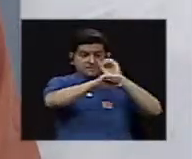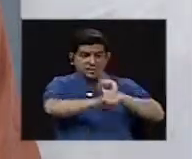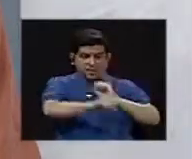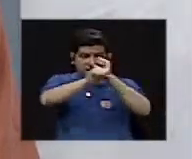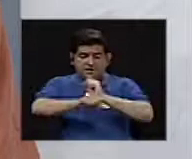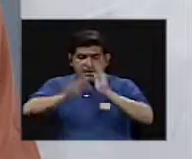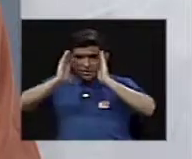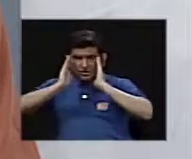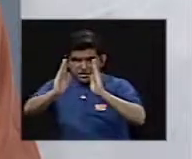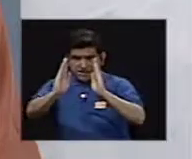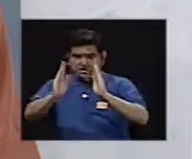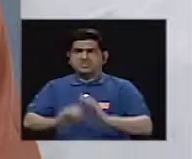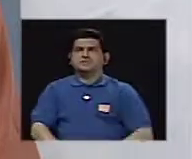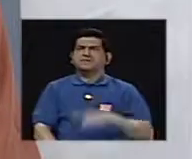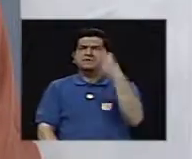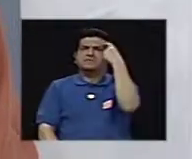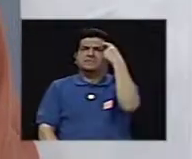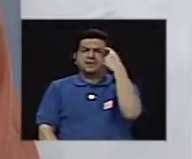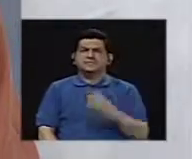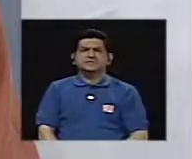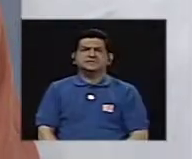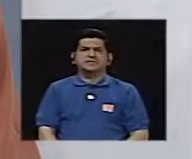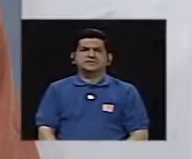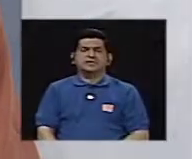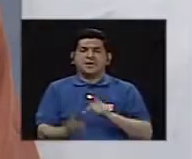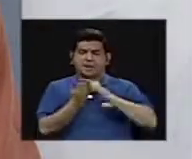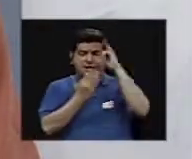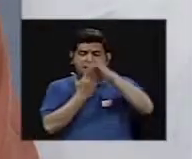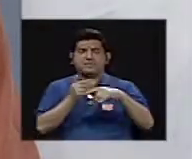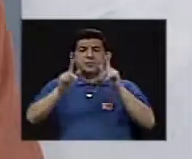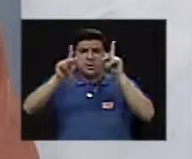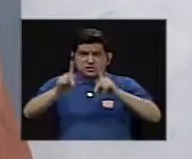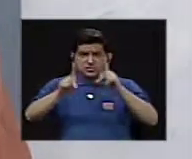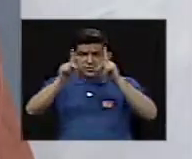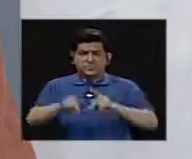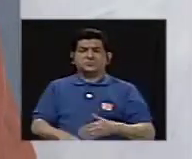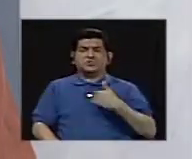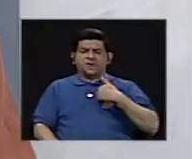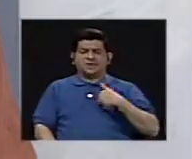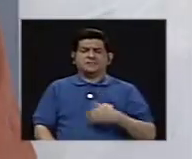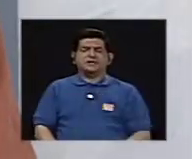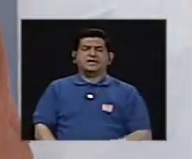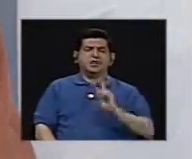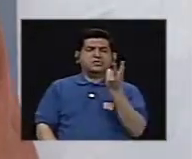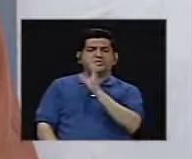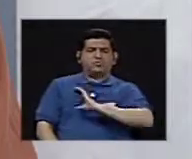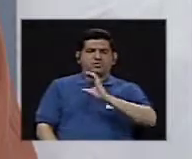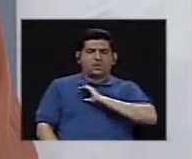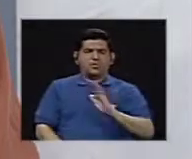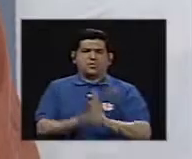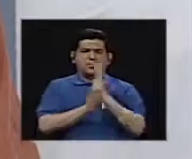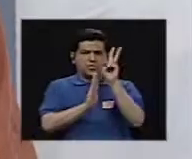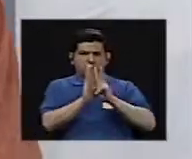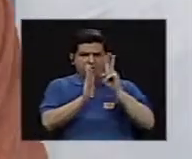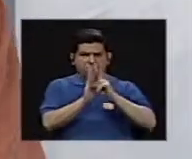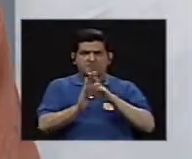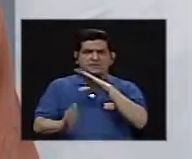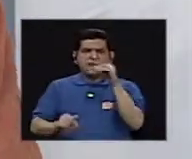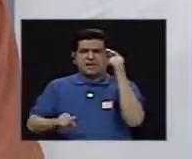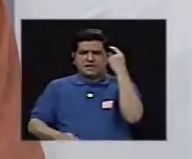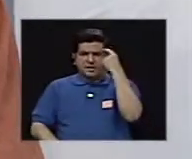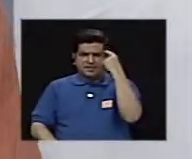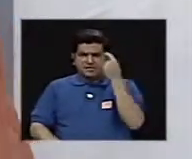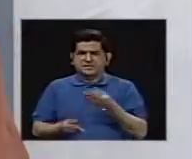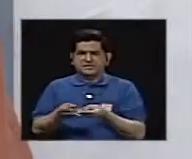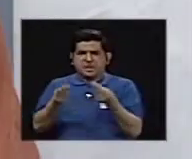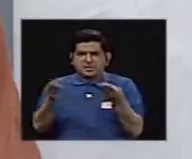cubrir, es poner delante del proyecto a alguien que tenga esa dualidad, tanto de hacer un documental como pensar esta